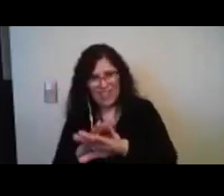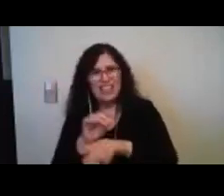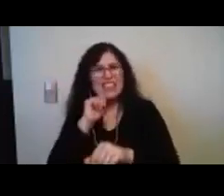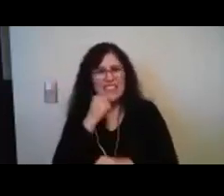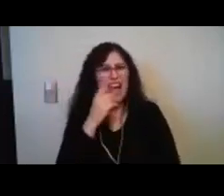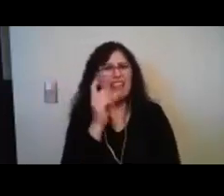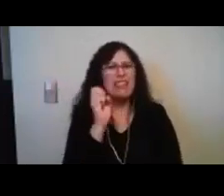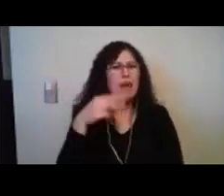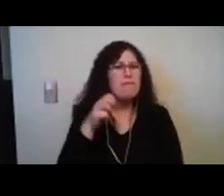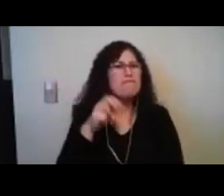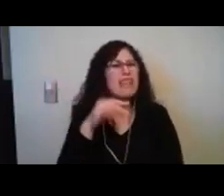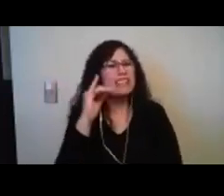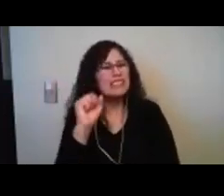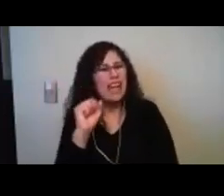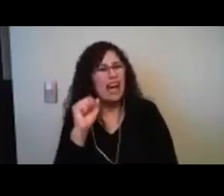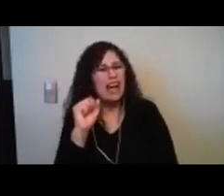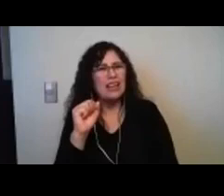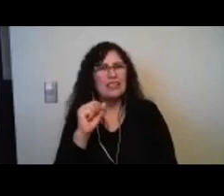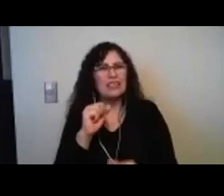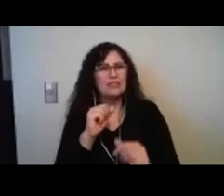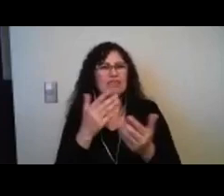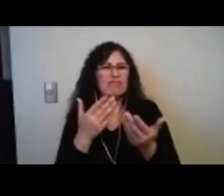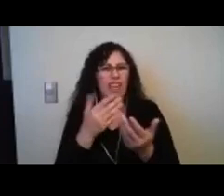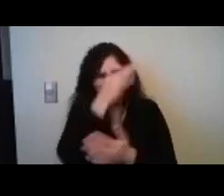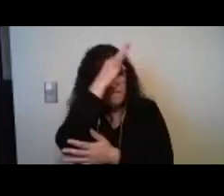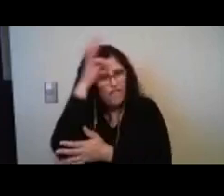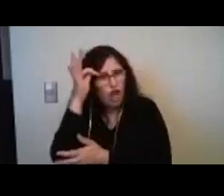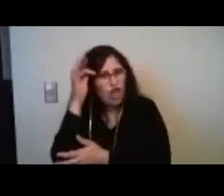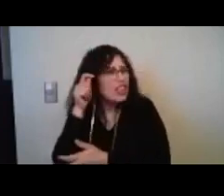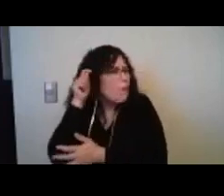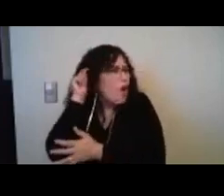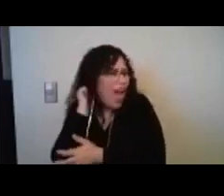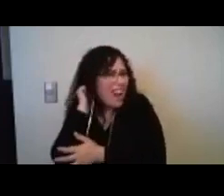demencia subcortical que es más bien frontotemporal, frontal, ¿ok?